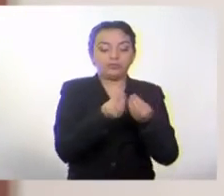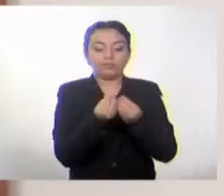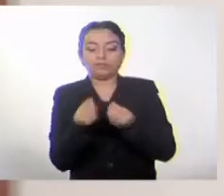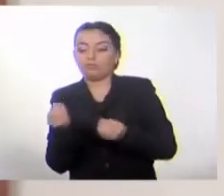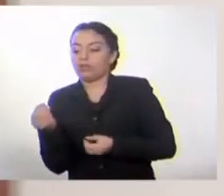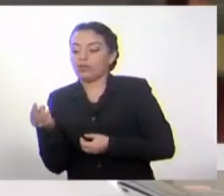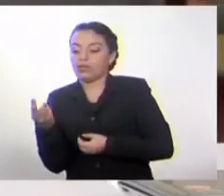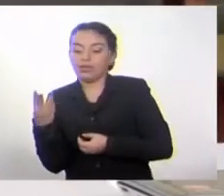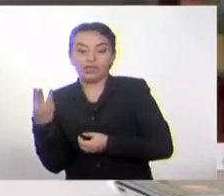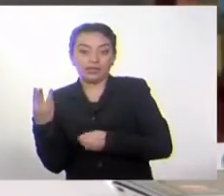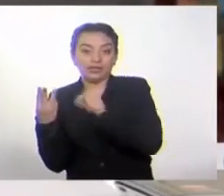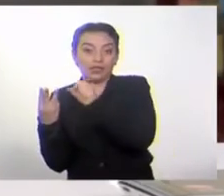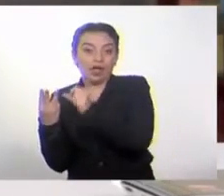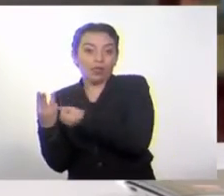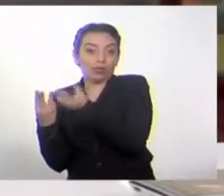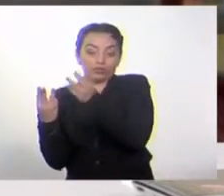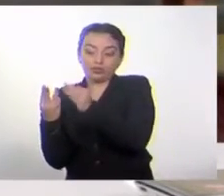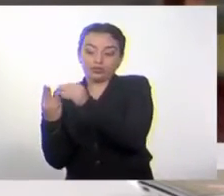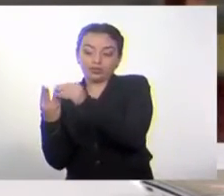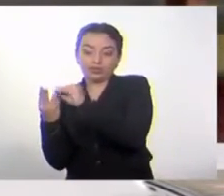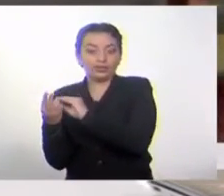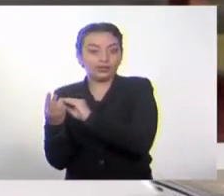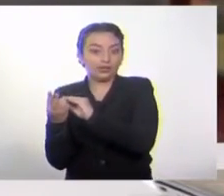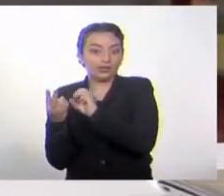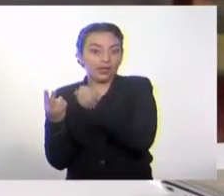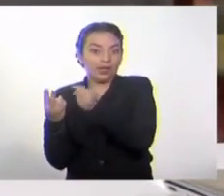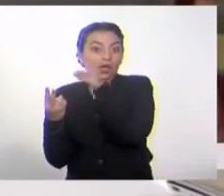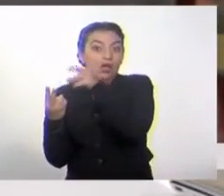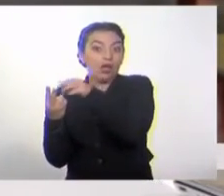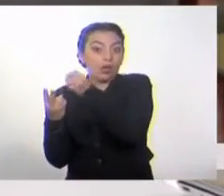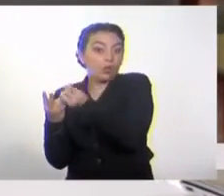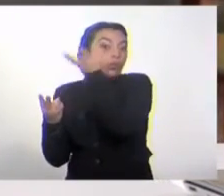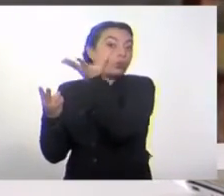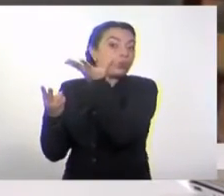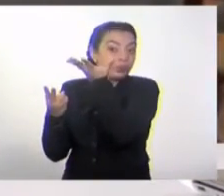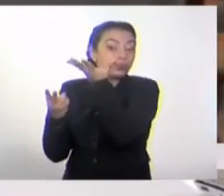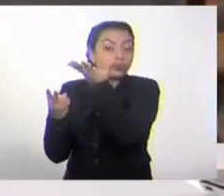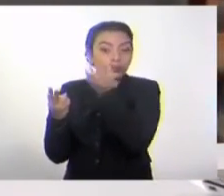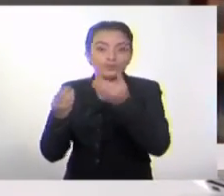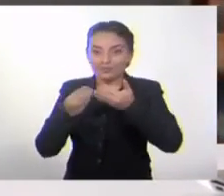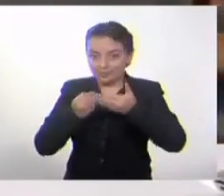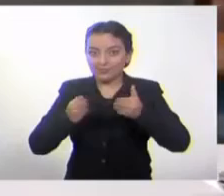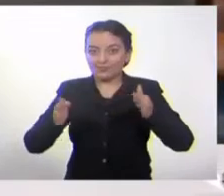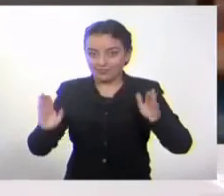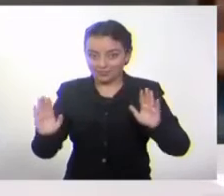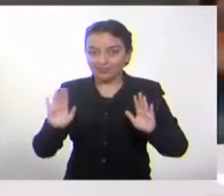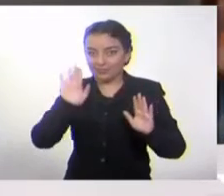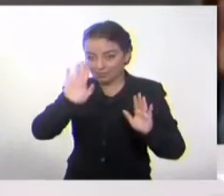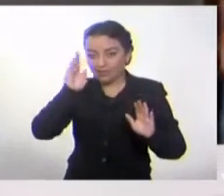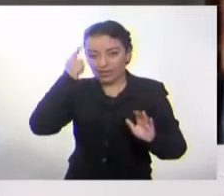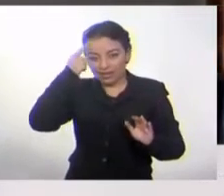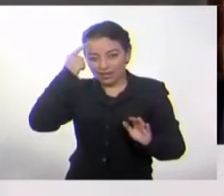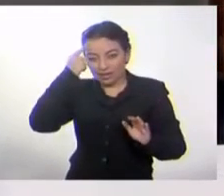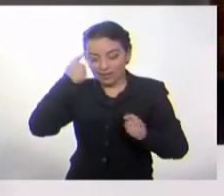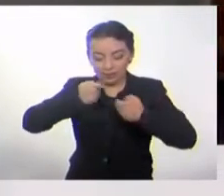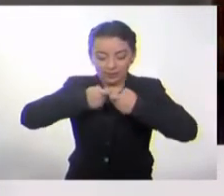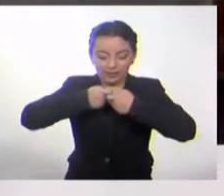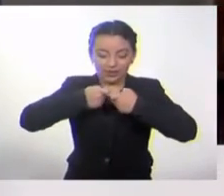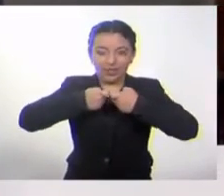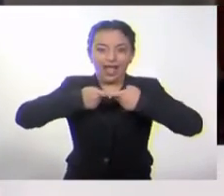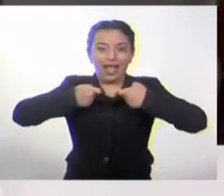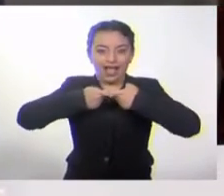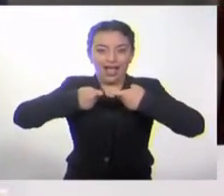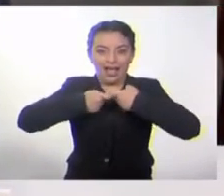se apagaban. ¿Por qué ocurre esto? Trata de imaginar el flujo de corriente eléctrica como si fuera un flujo de